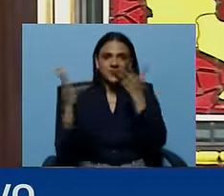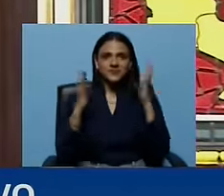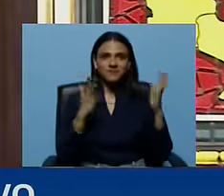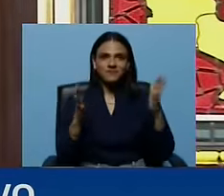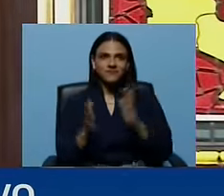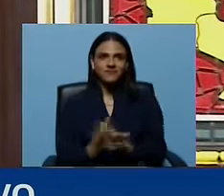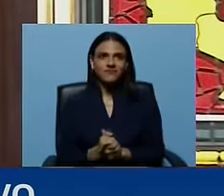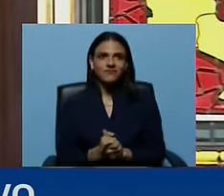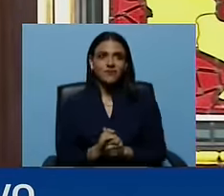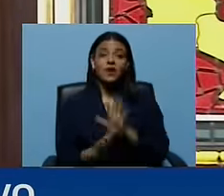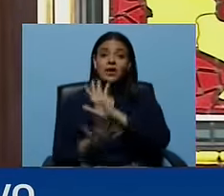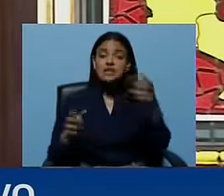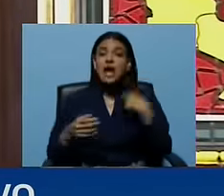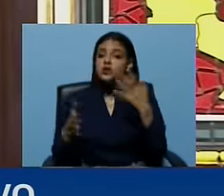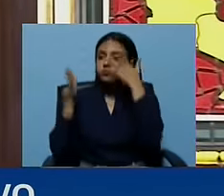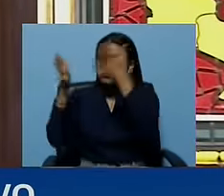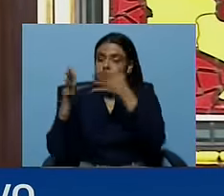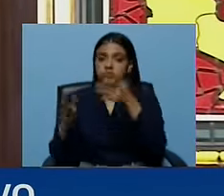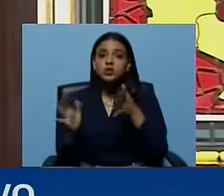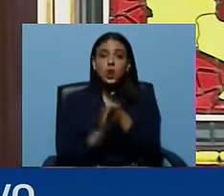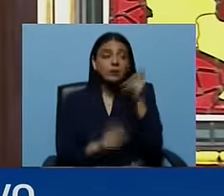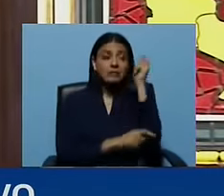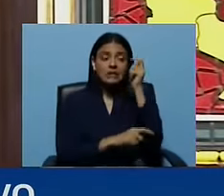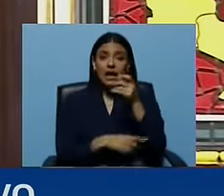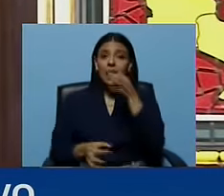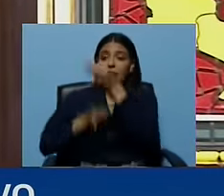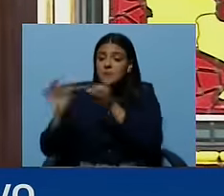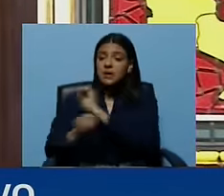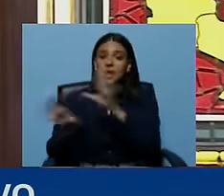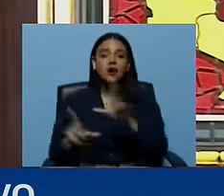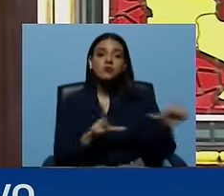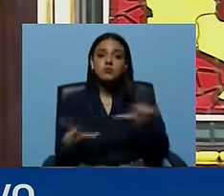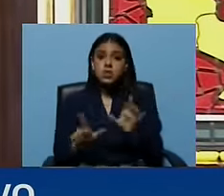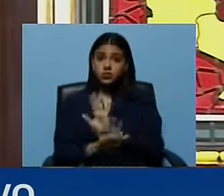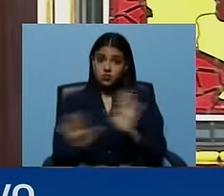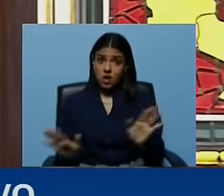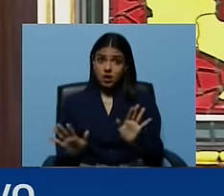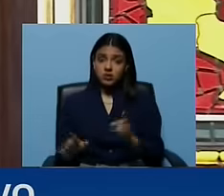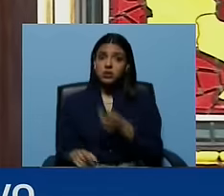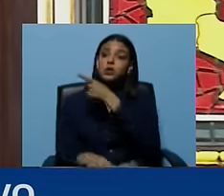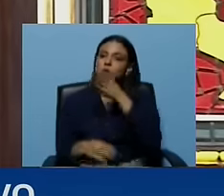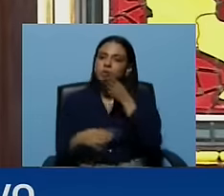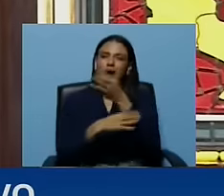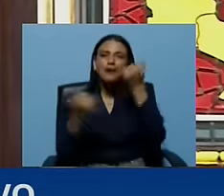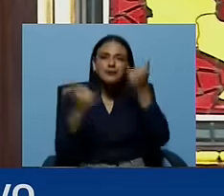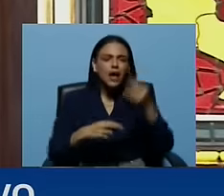Ya las orientaciones están trazadas, Paredes. Ir a construir.